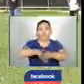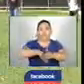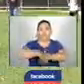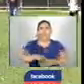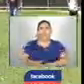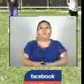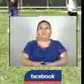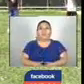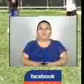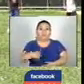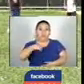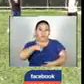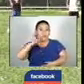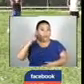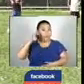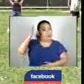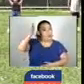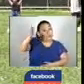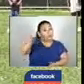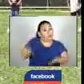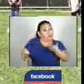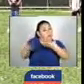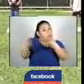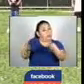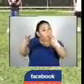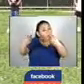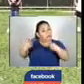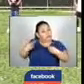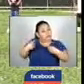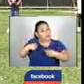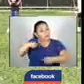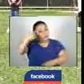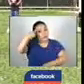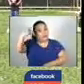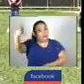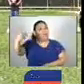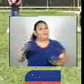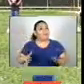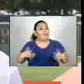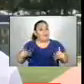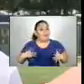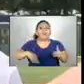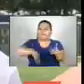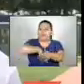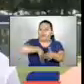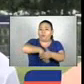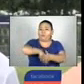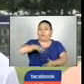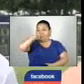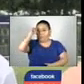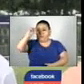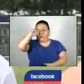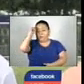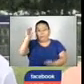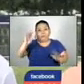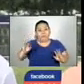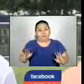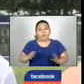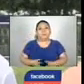hacer? Pues un futuro, si se me diera la oportunidad y el deseo mío es ser futbolista. Y